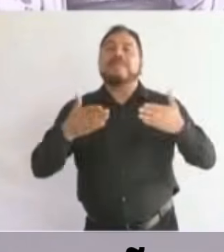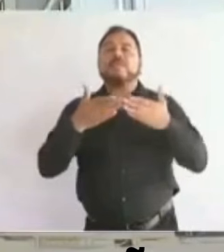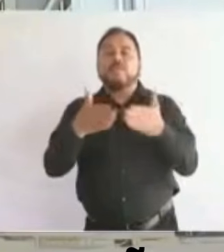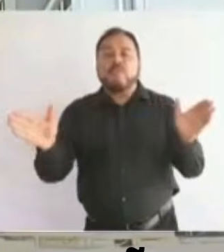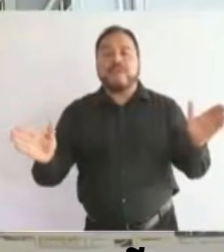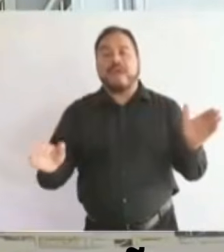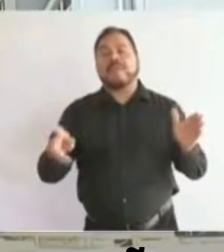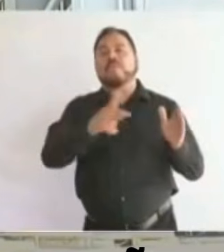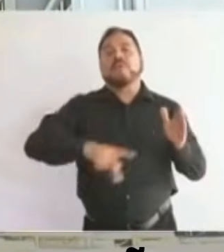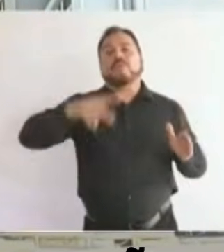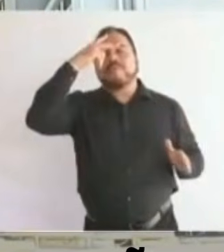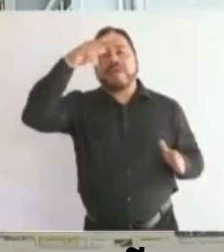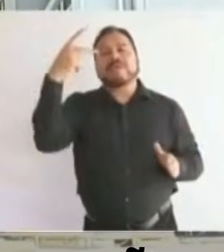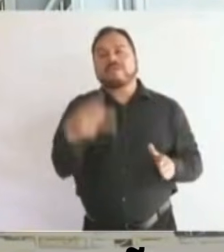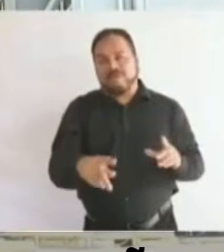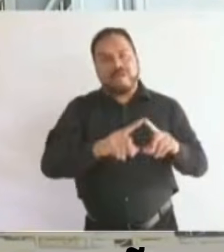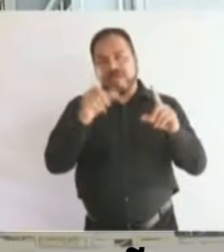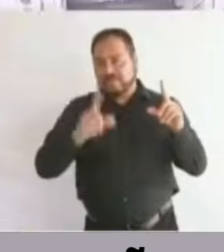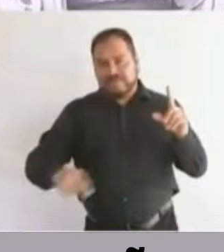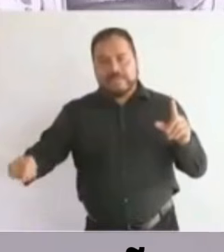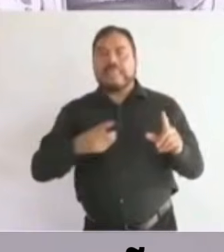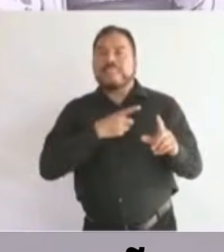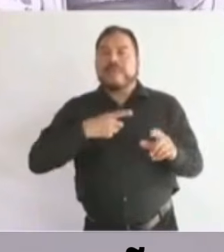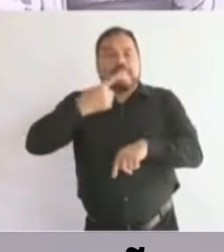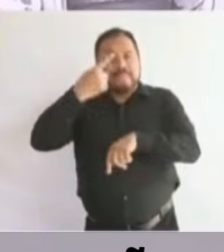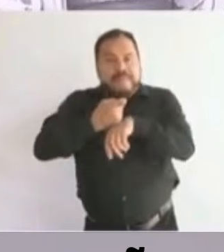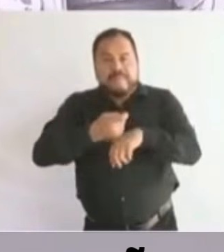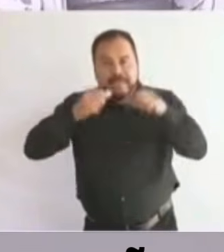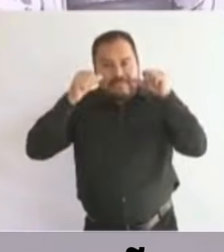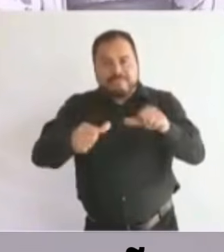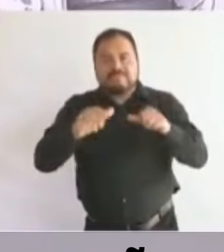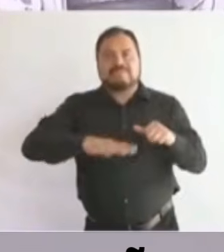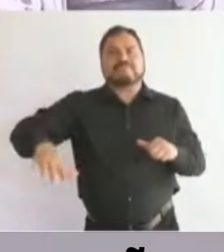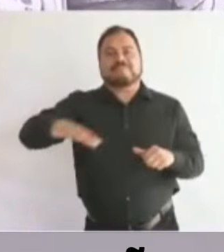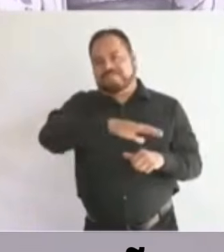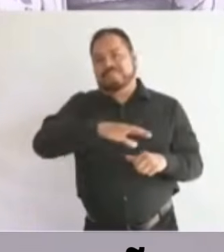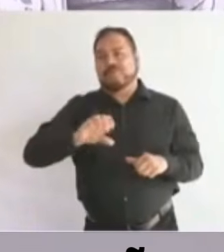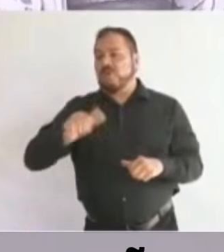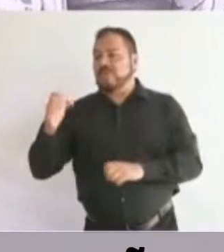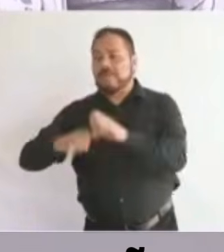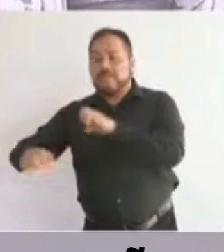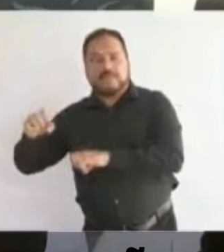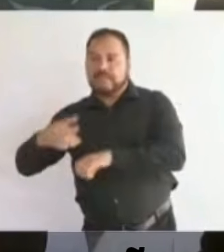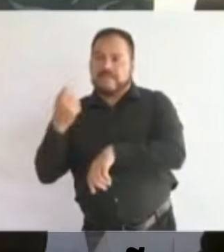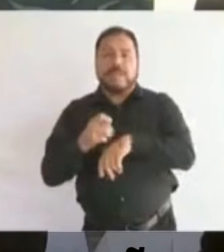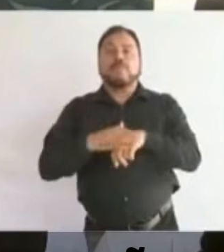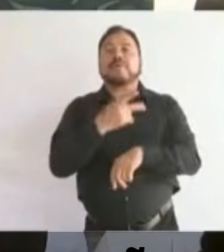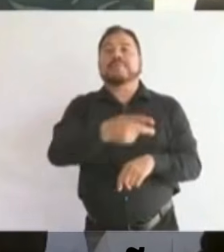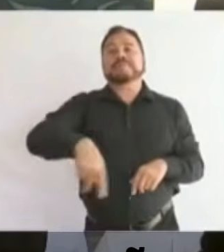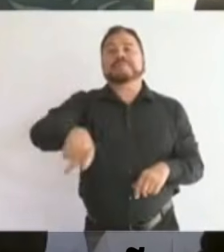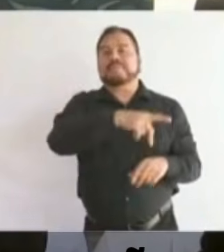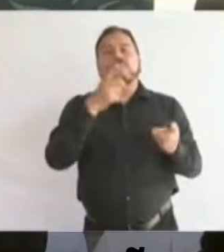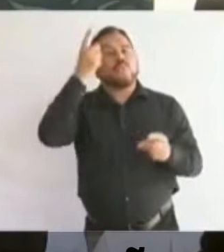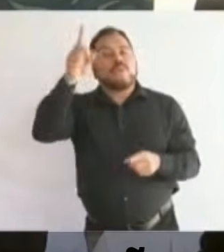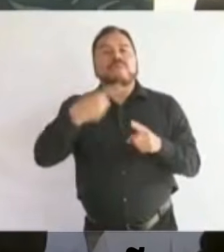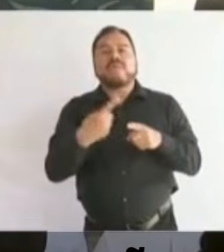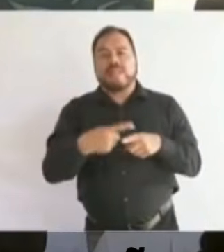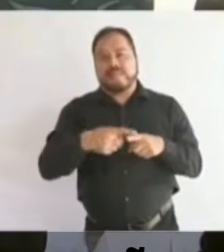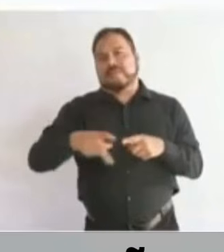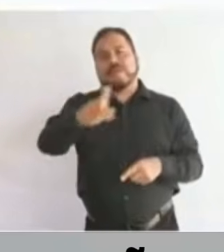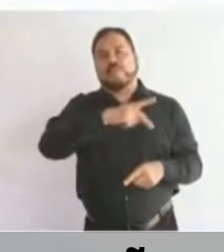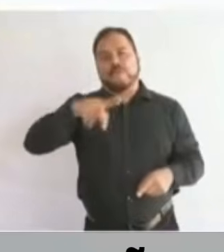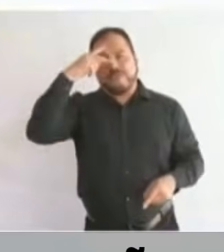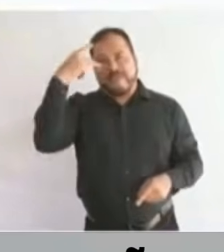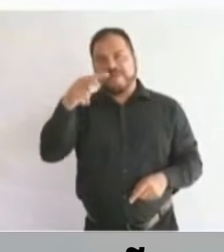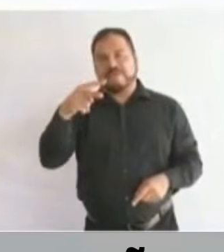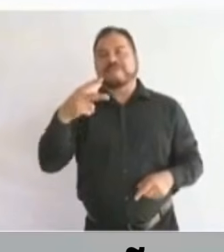pueblo de México, de la nación, y tiene que tener prioridad por encima de todas las demás, porque es una empresa del pueblo de México. Entonces recuperamos